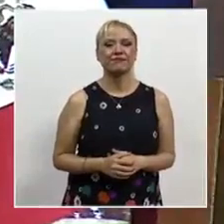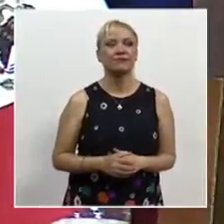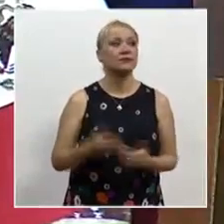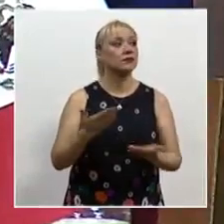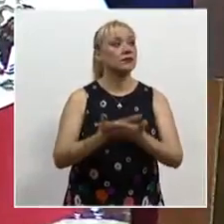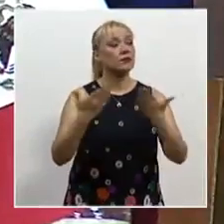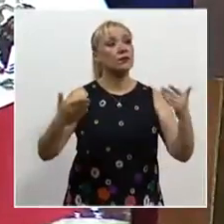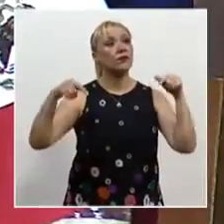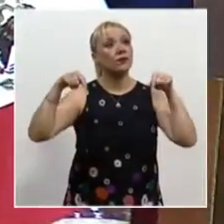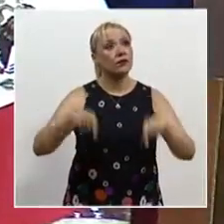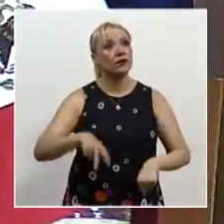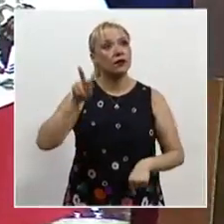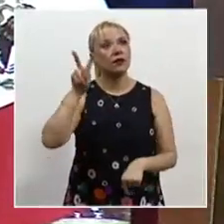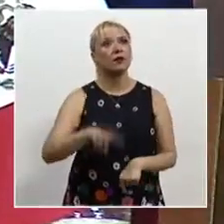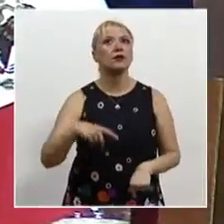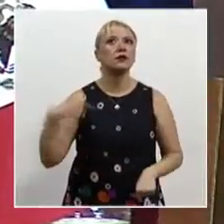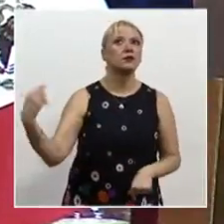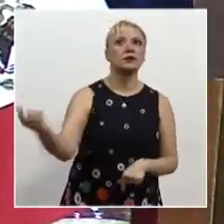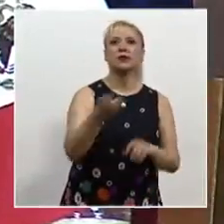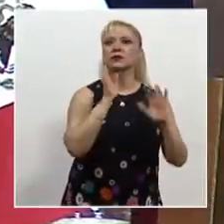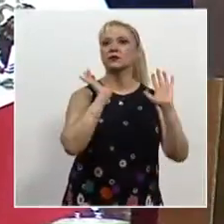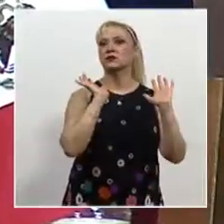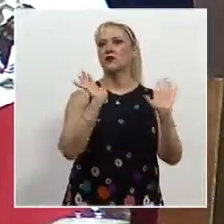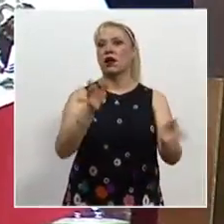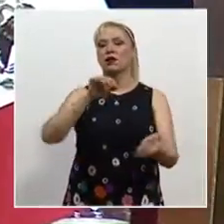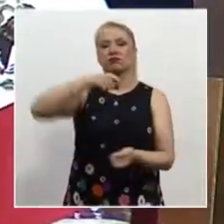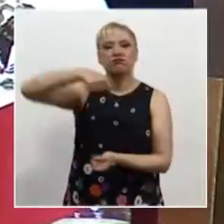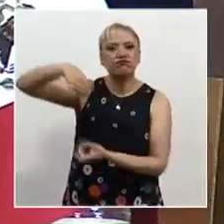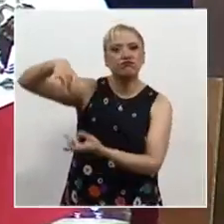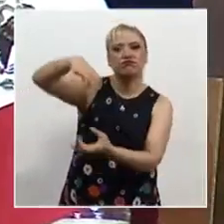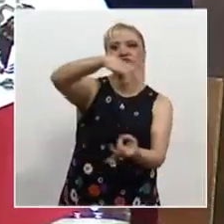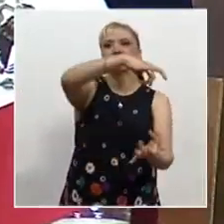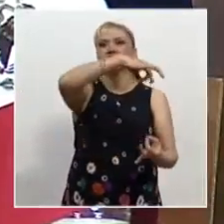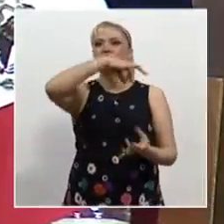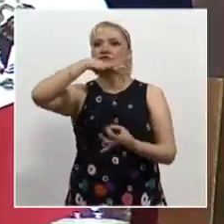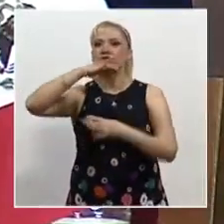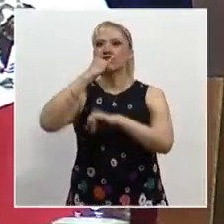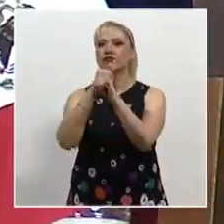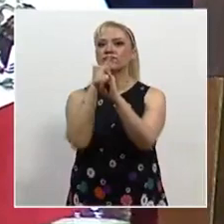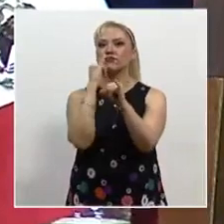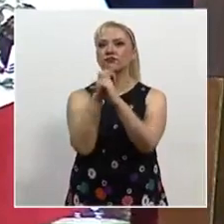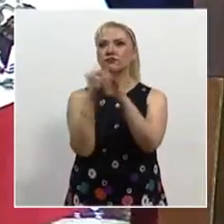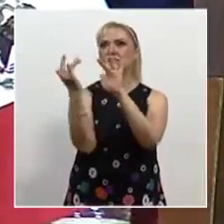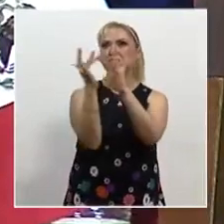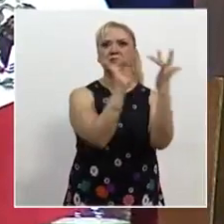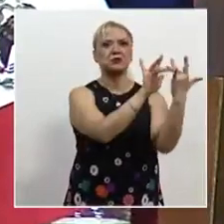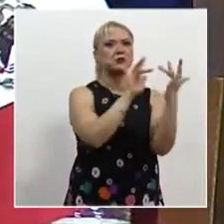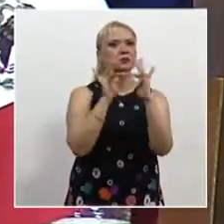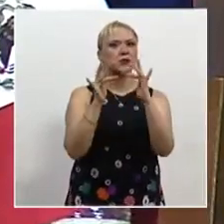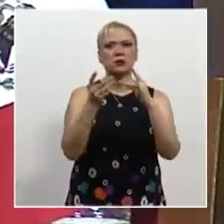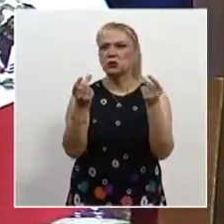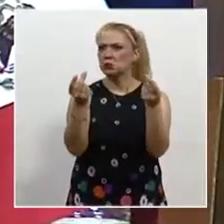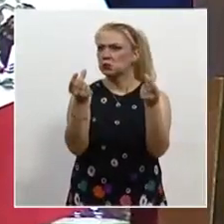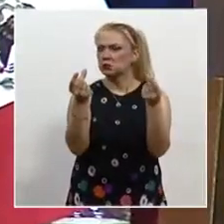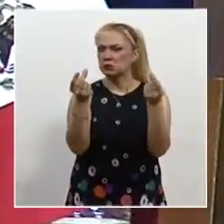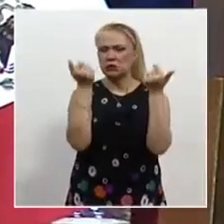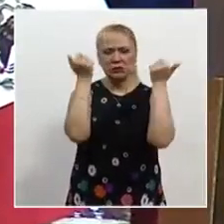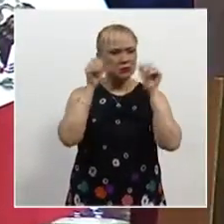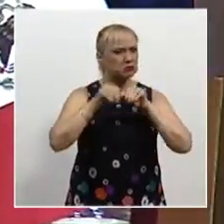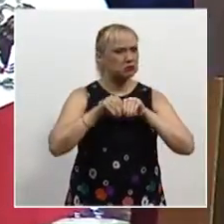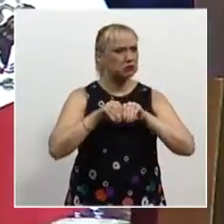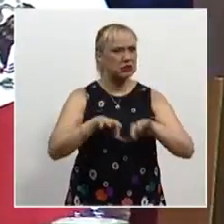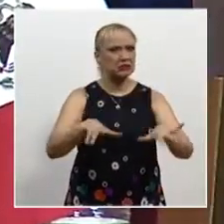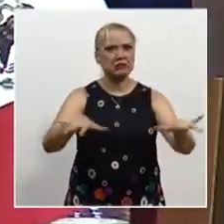Hoy, en un mundo hiperconectado, donde la información fluye a una velocidad vertiginosa, han